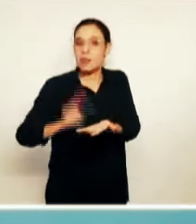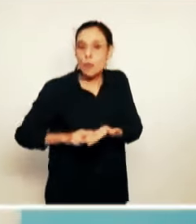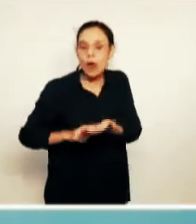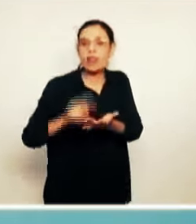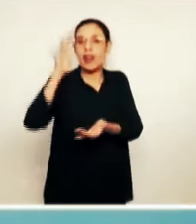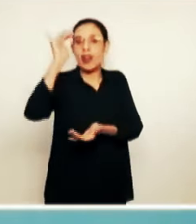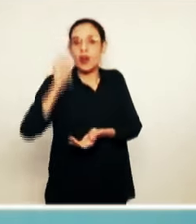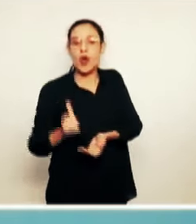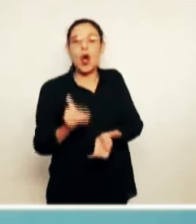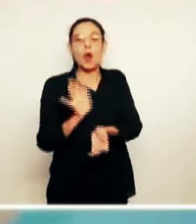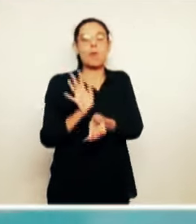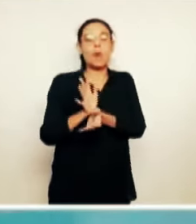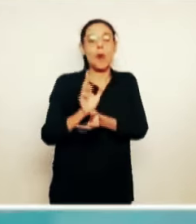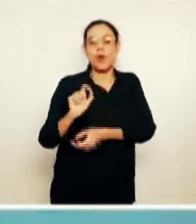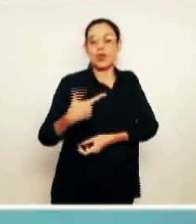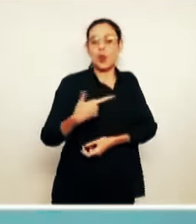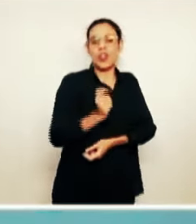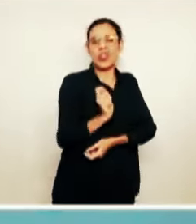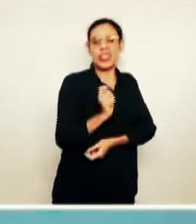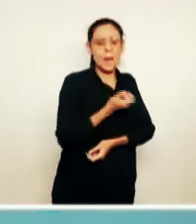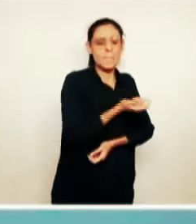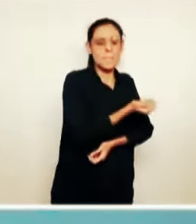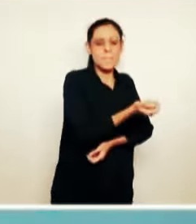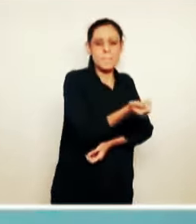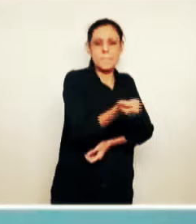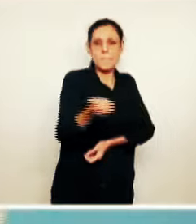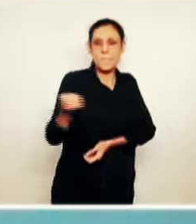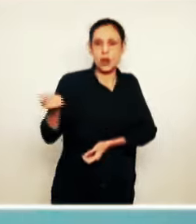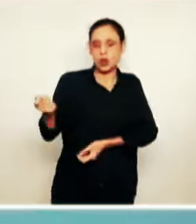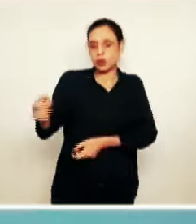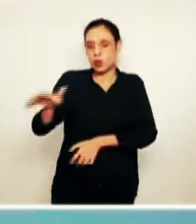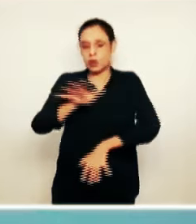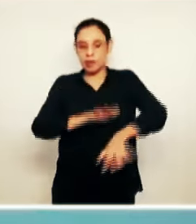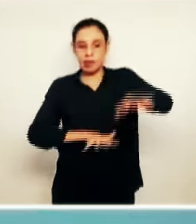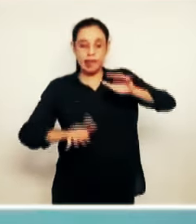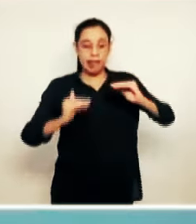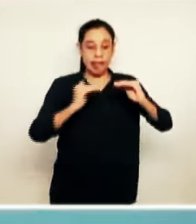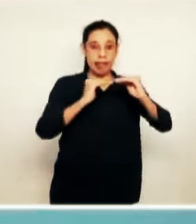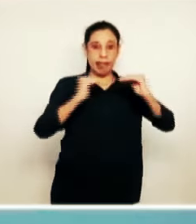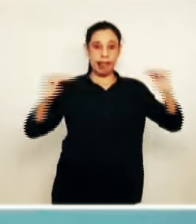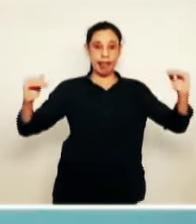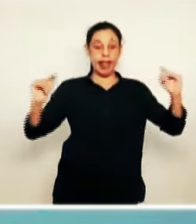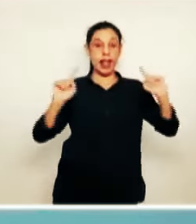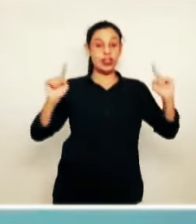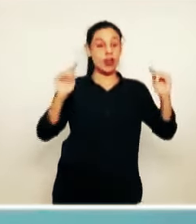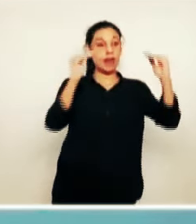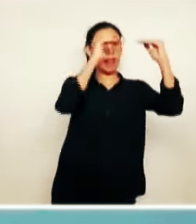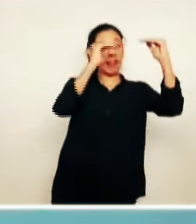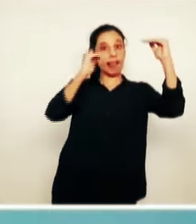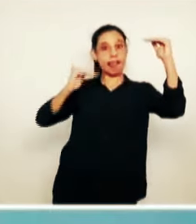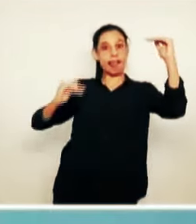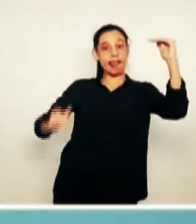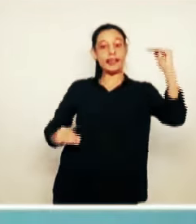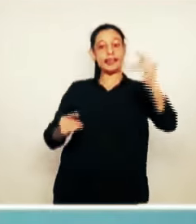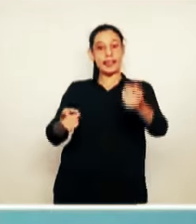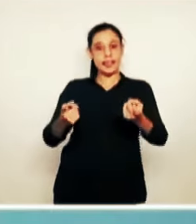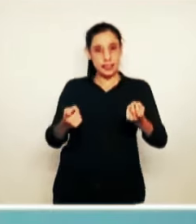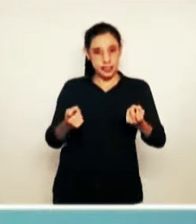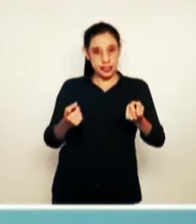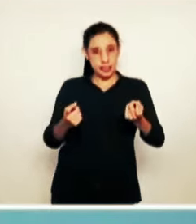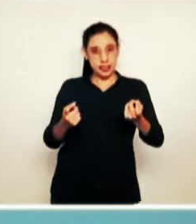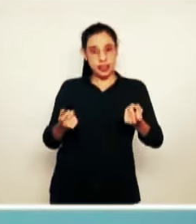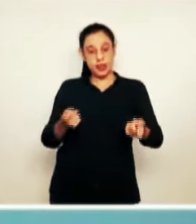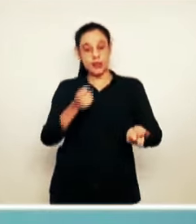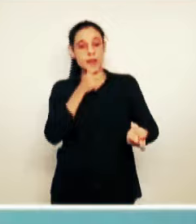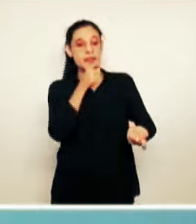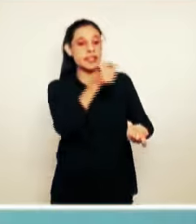jugadores, no hay más. ¿No tendría que estar integrado verticalmente en lugar de remunerar a una estructura empresaria en distribución, a